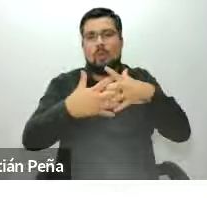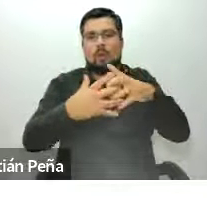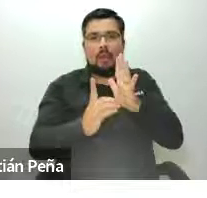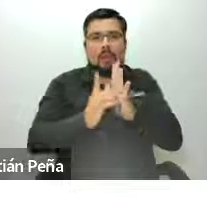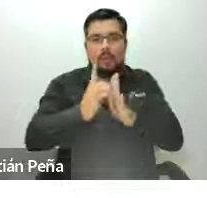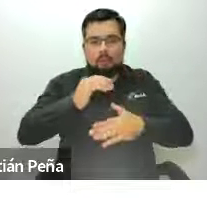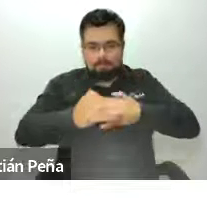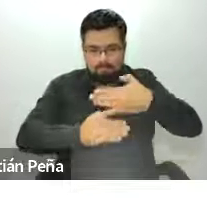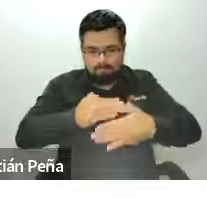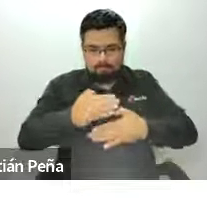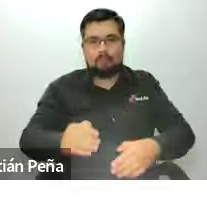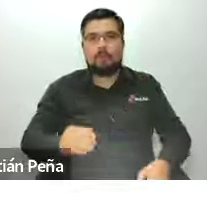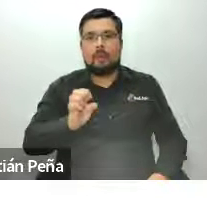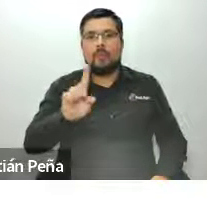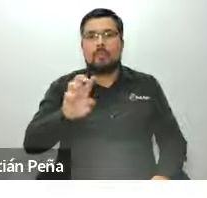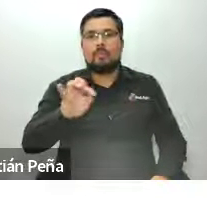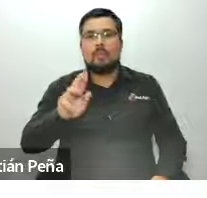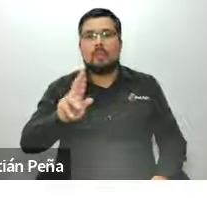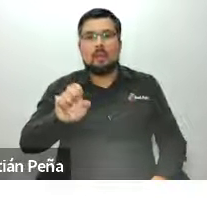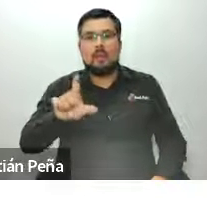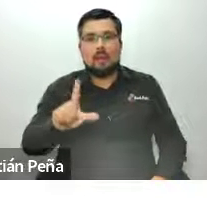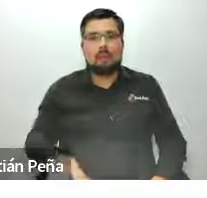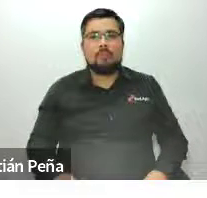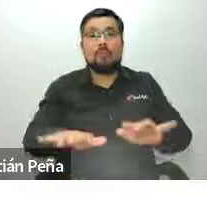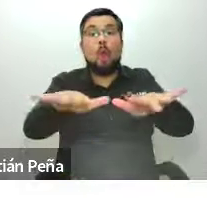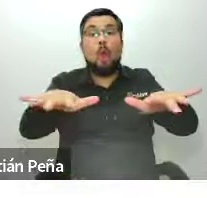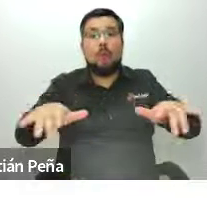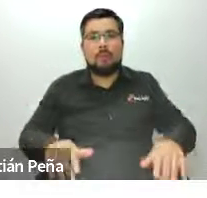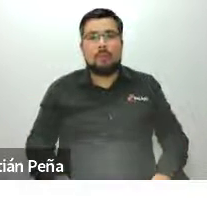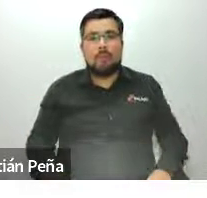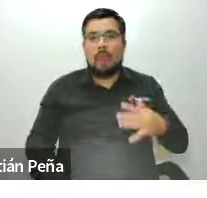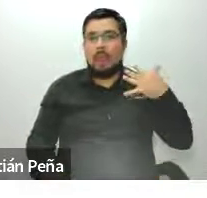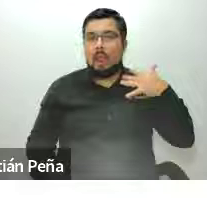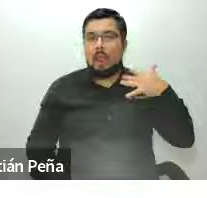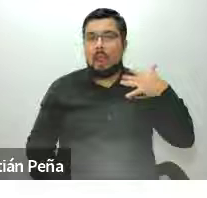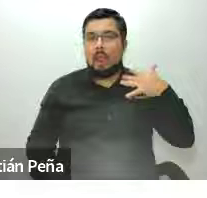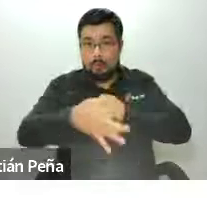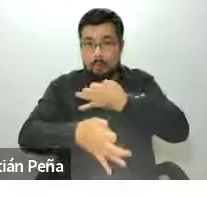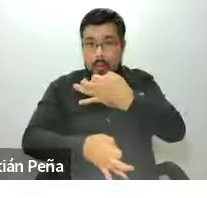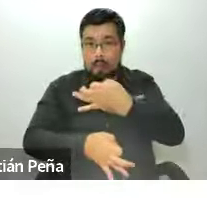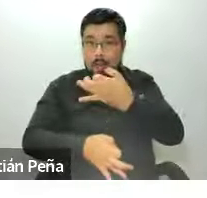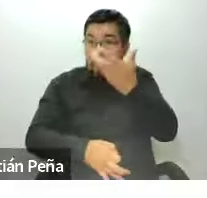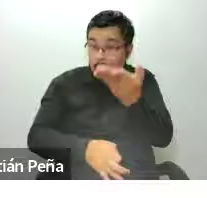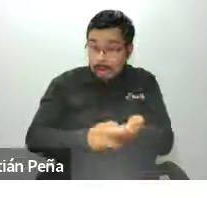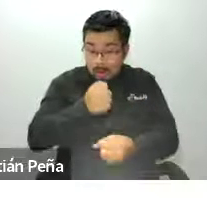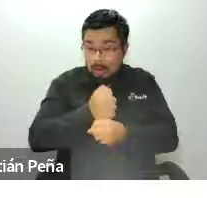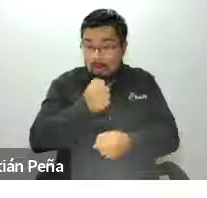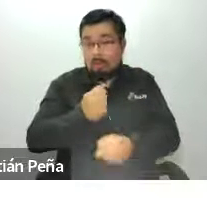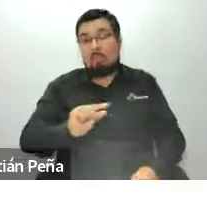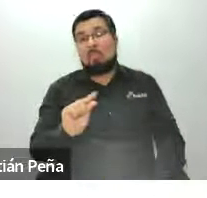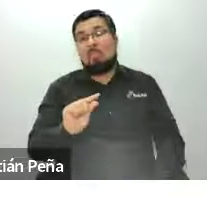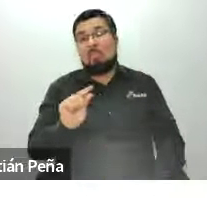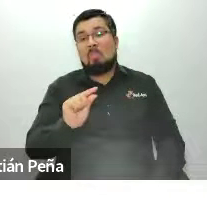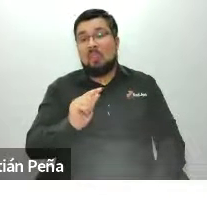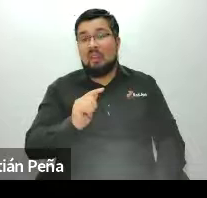Dígame. estoy sin cámara. Yo creo que es importante contarles como que no ha sido nada fácil este trabajo de los expertos, ¿no?